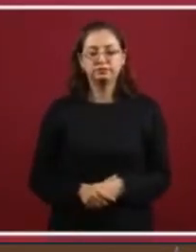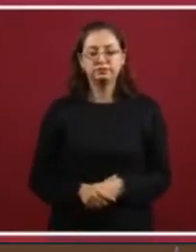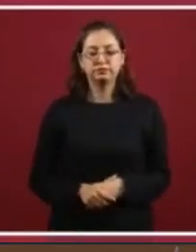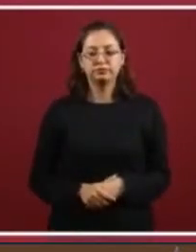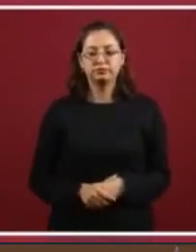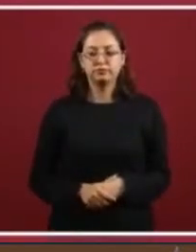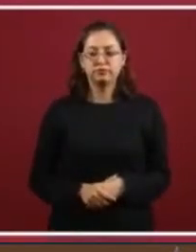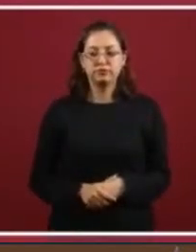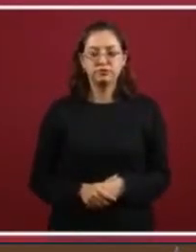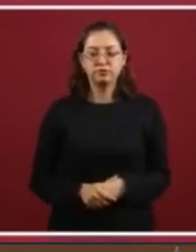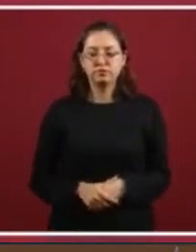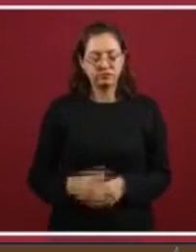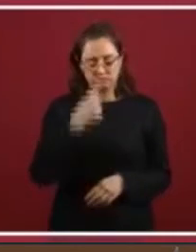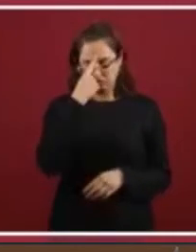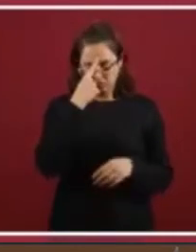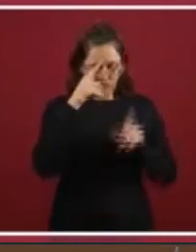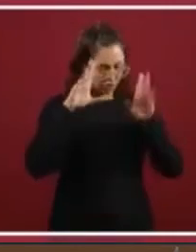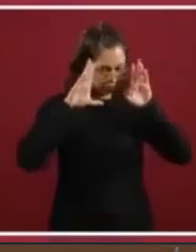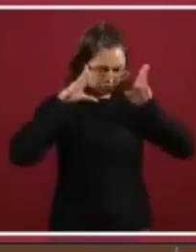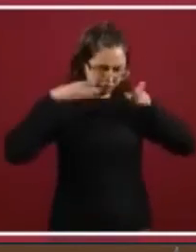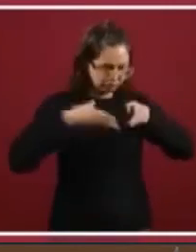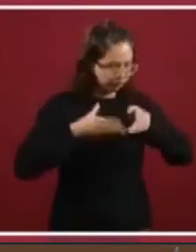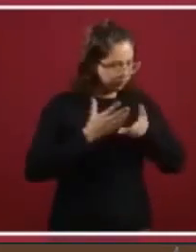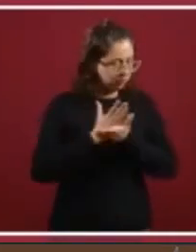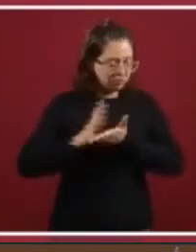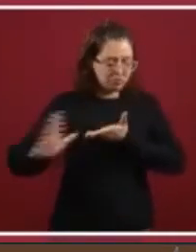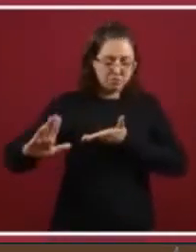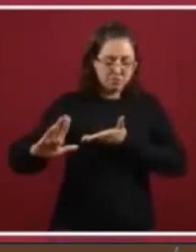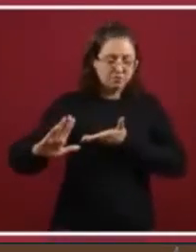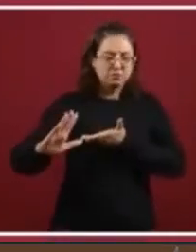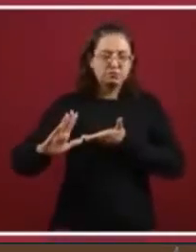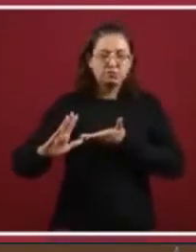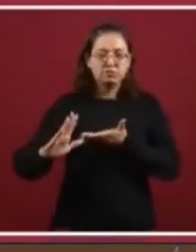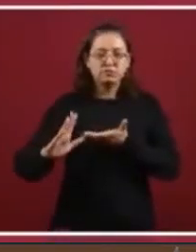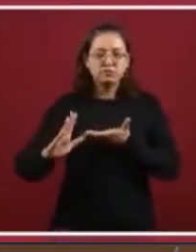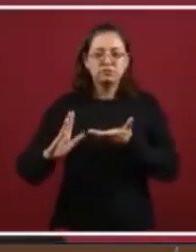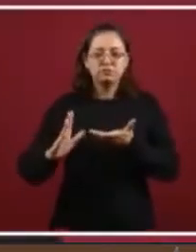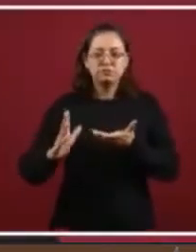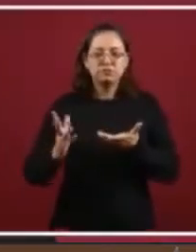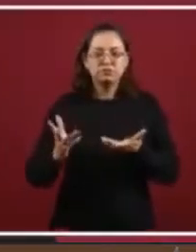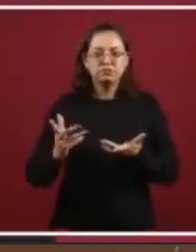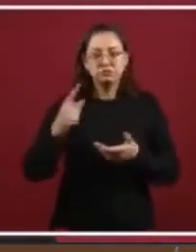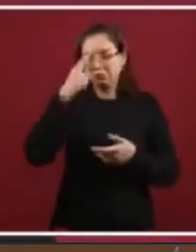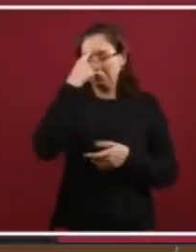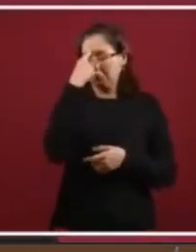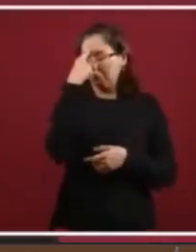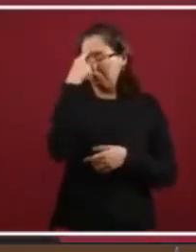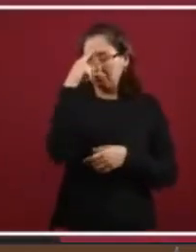levitan se separan del suelo